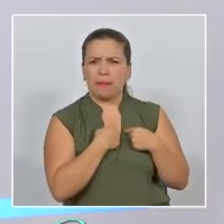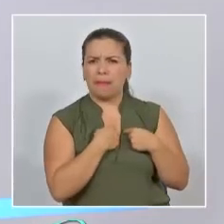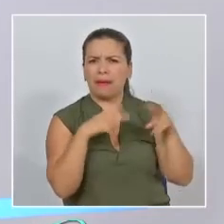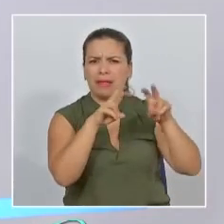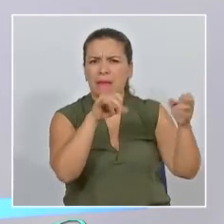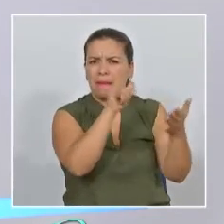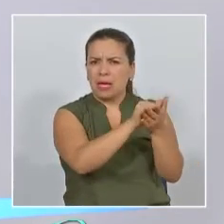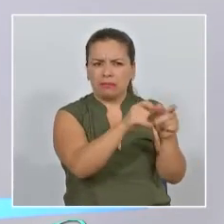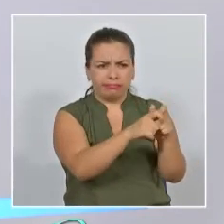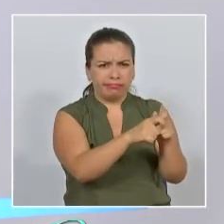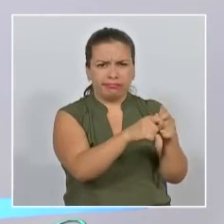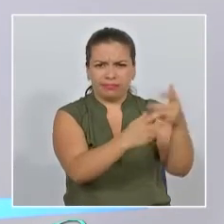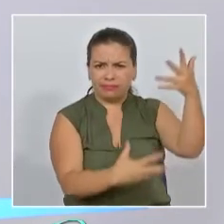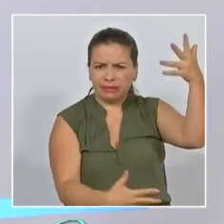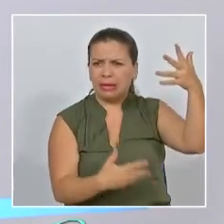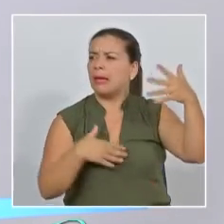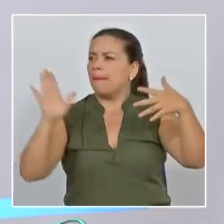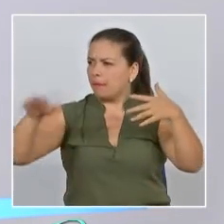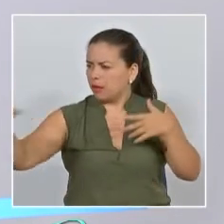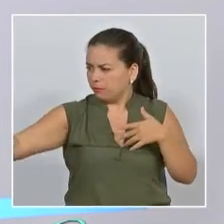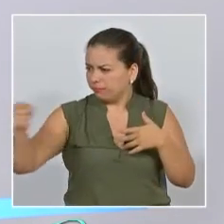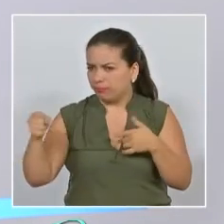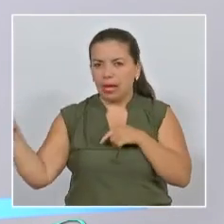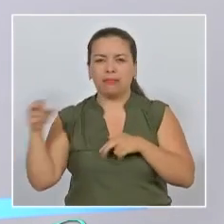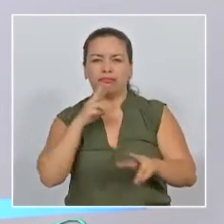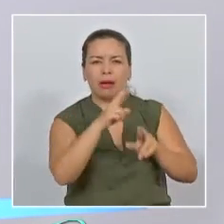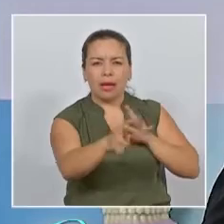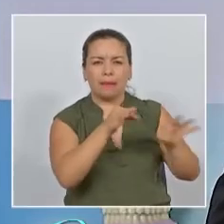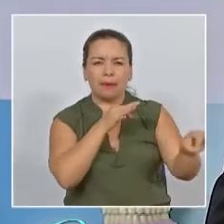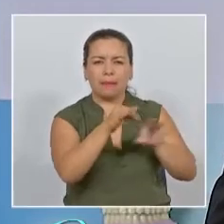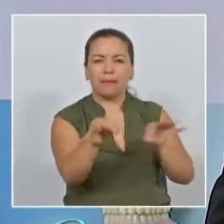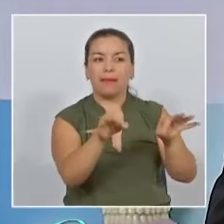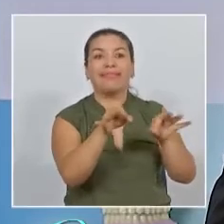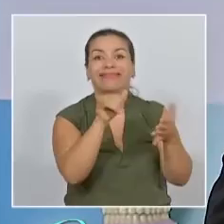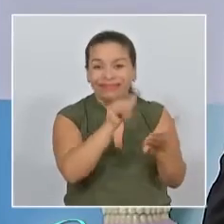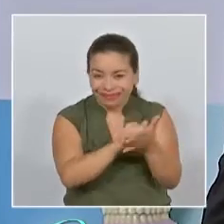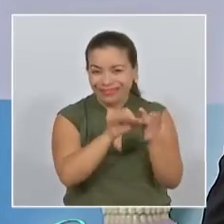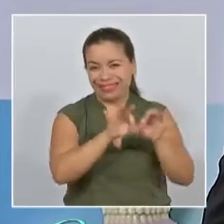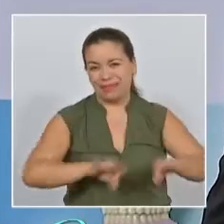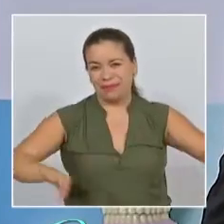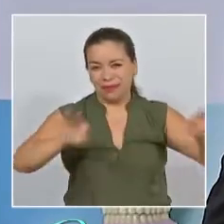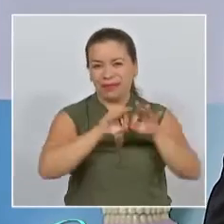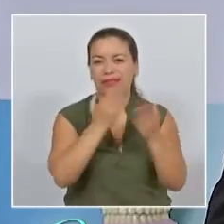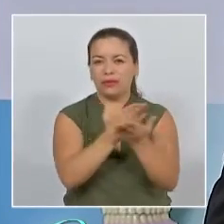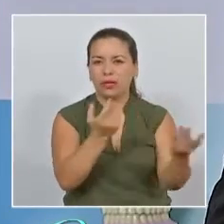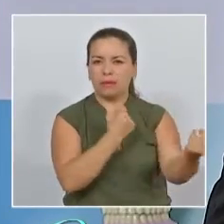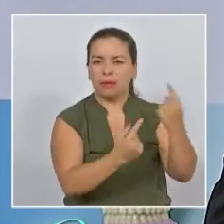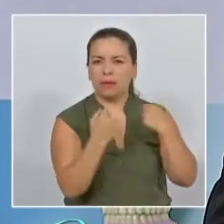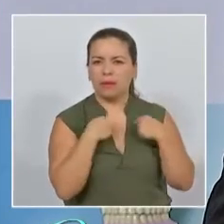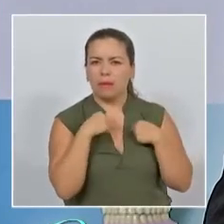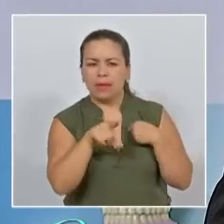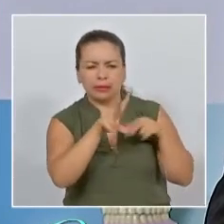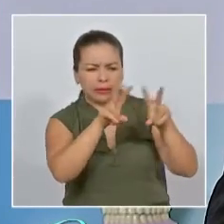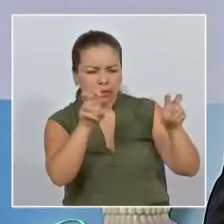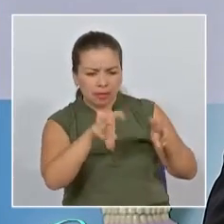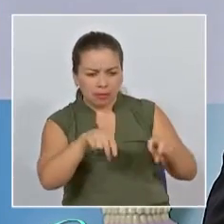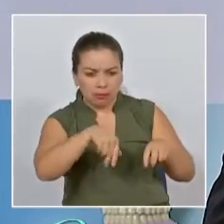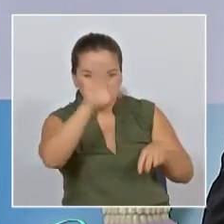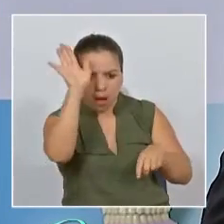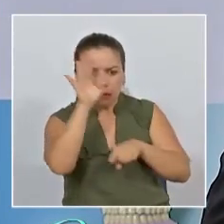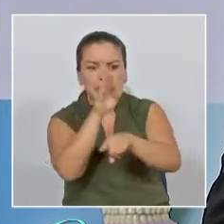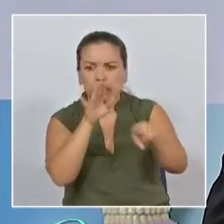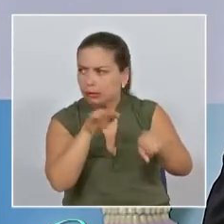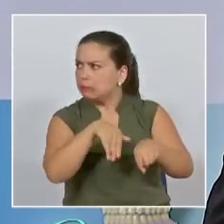Porque para eso también es importante que ustedes nos escriban y es porque podemos detectar cuáles son las falencias